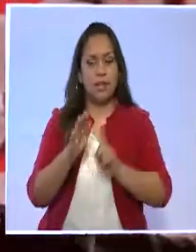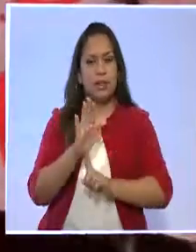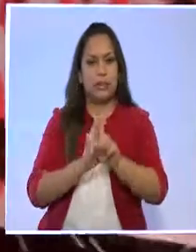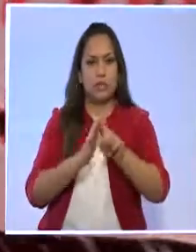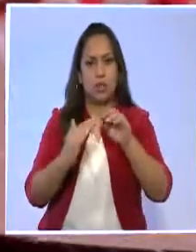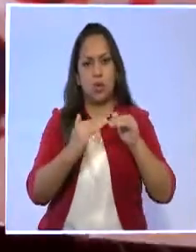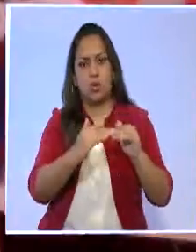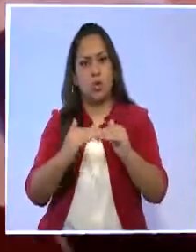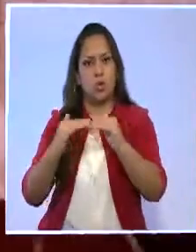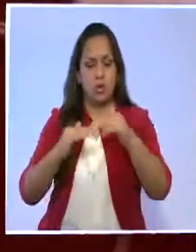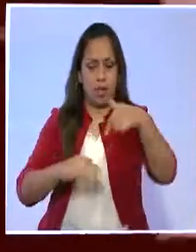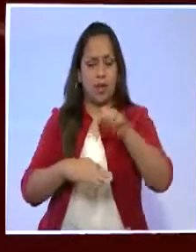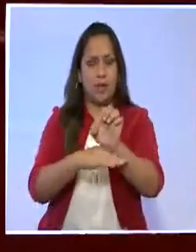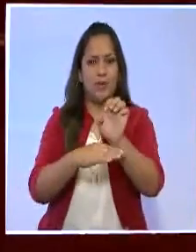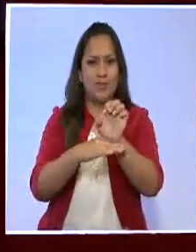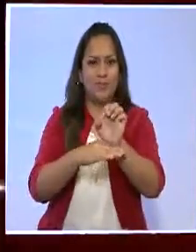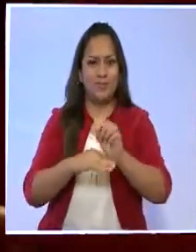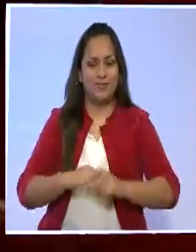país